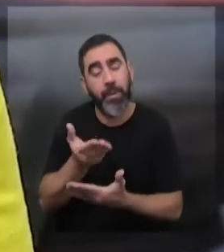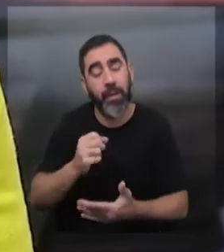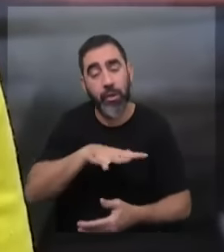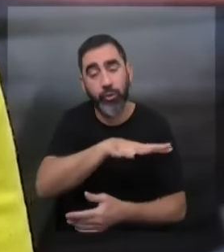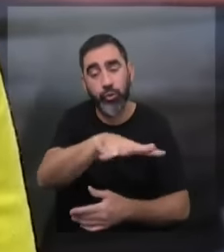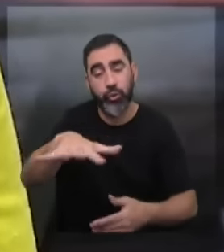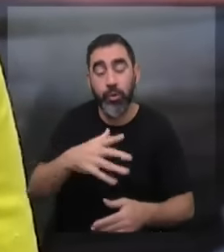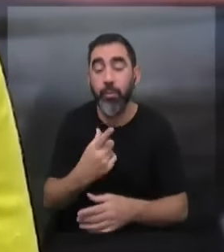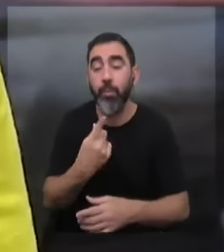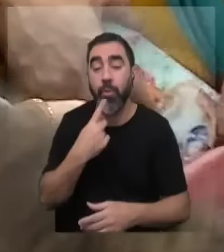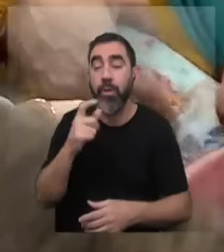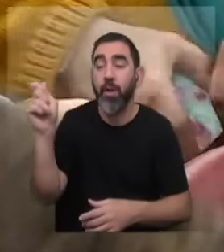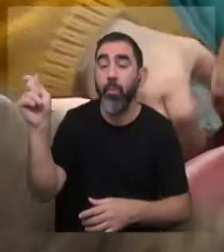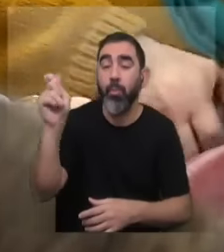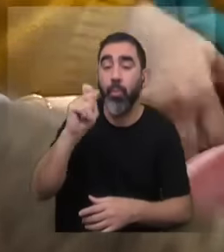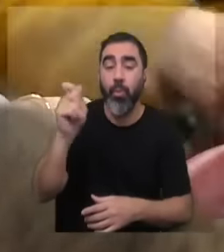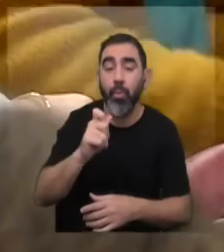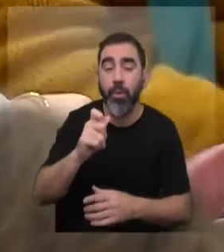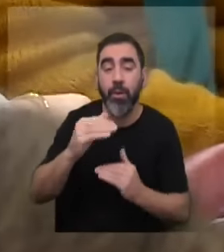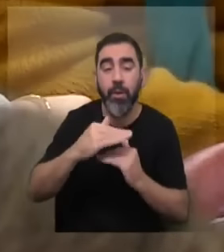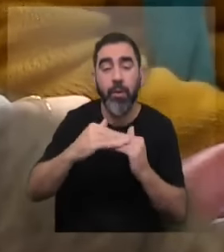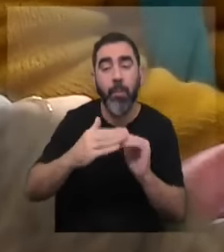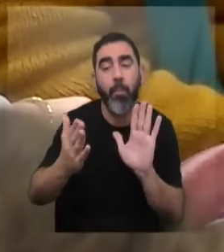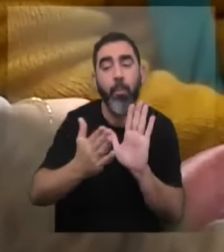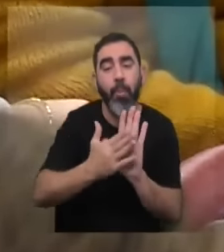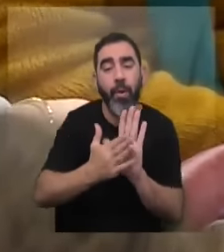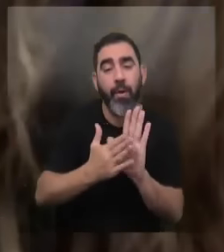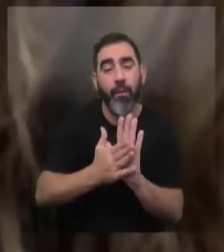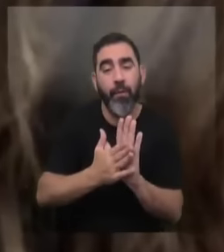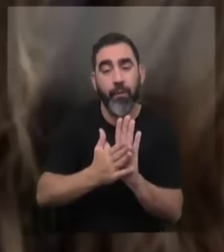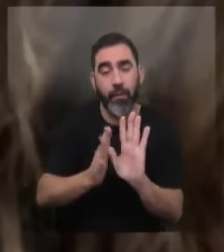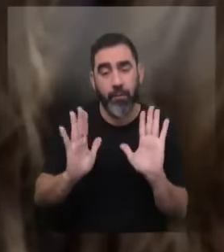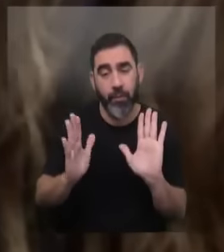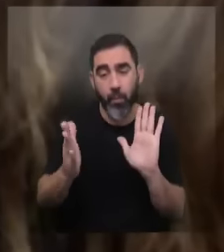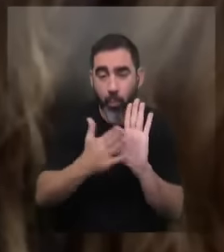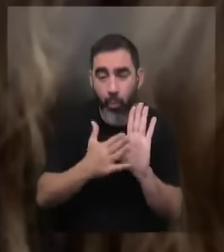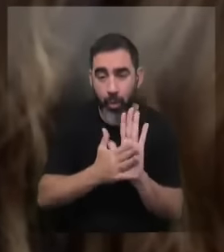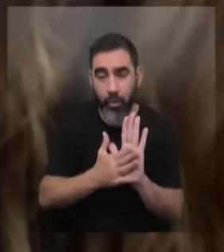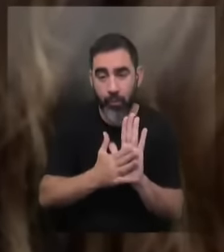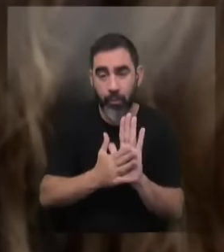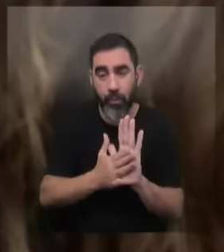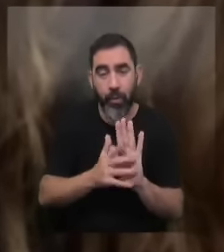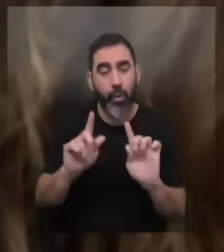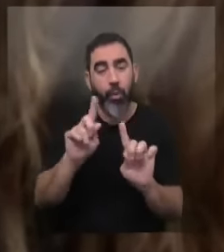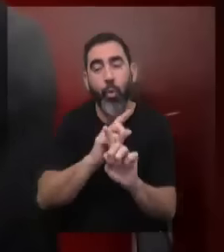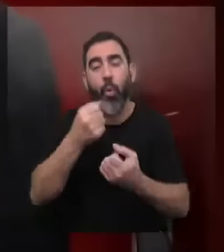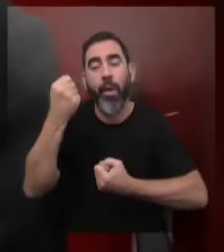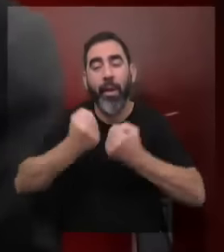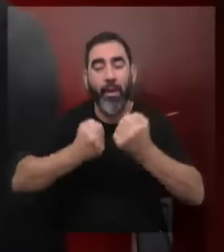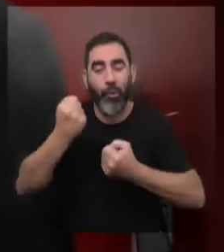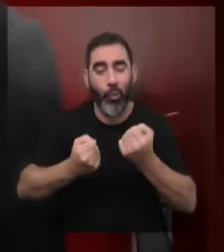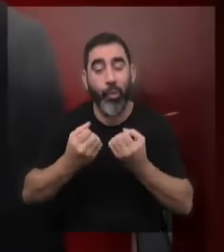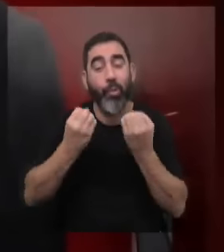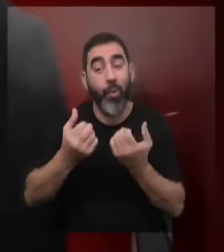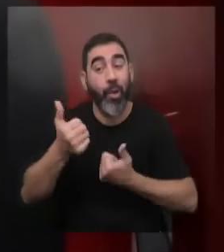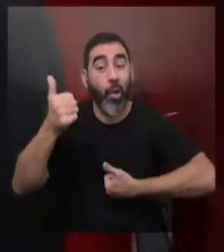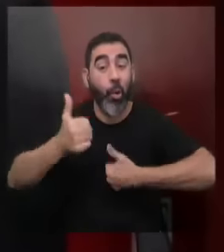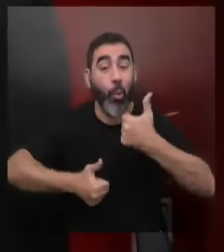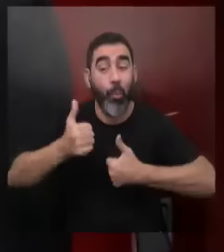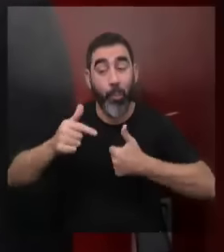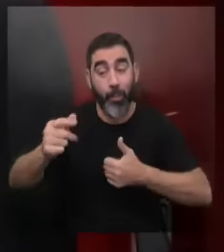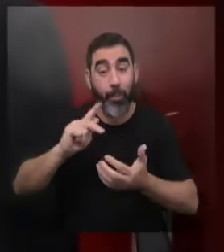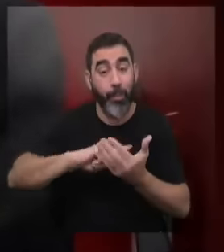civil es que las políticas públicas se basen en evidencia sin conflictos de interés O sea no evidencia generada por la industria porque acá el gran competidor de